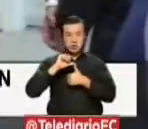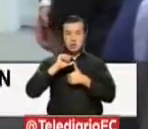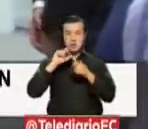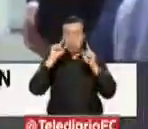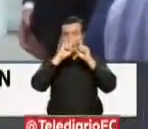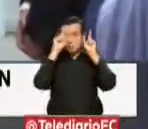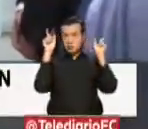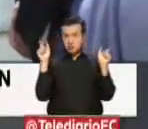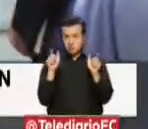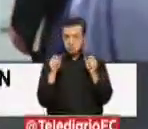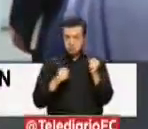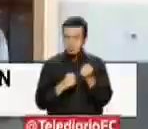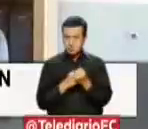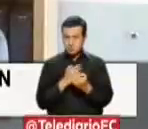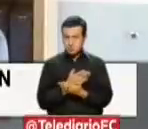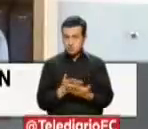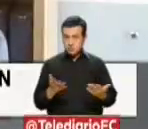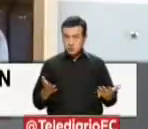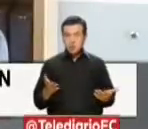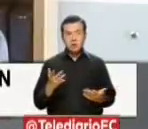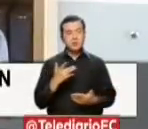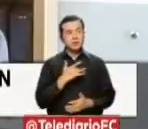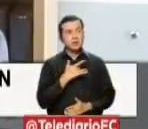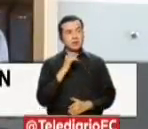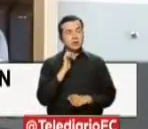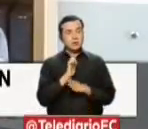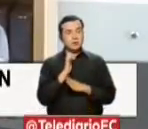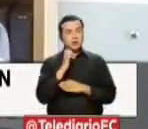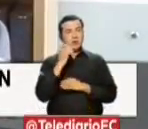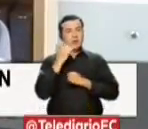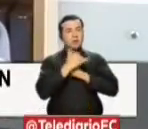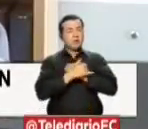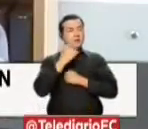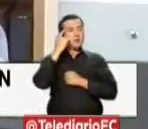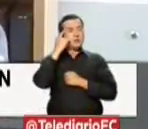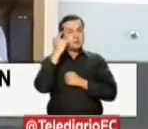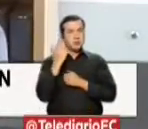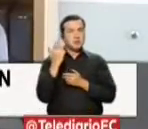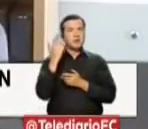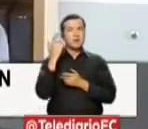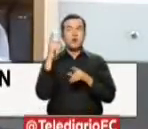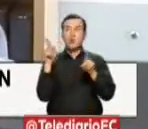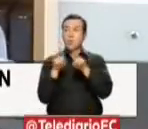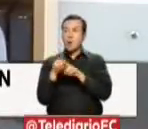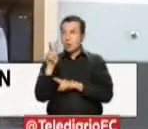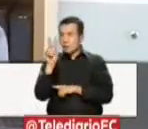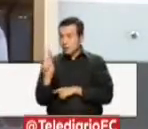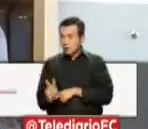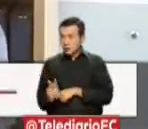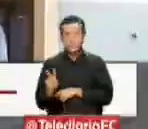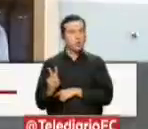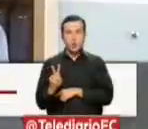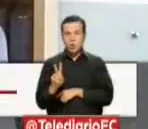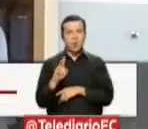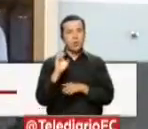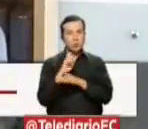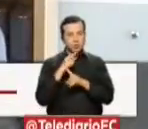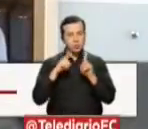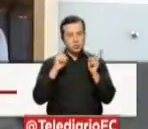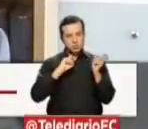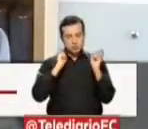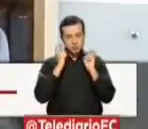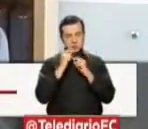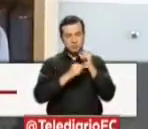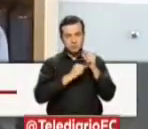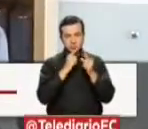y pequeñas y medianas empresas. Ven como un país que se lo está rescatando, que no va a ser una segunda Venezuela, sino que es un